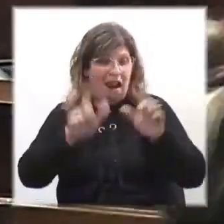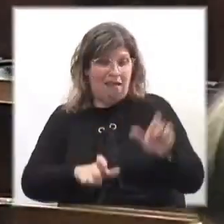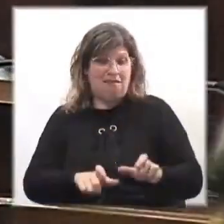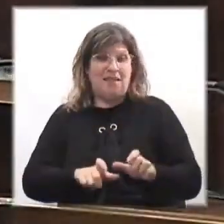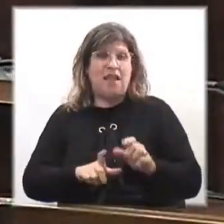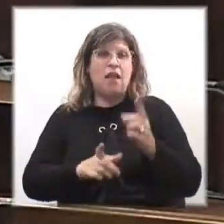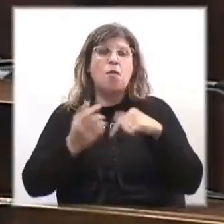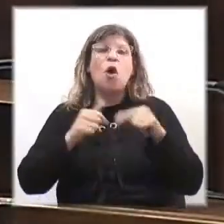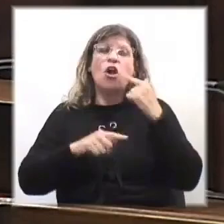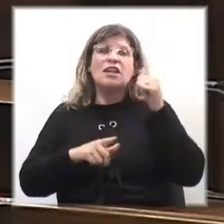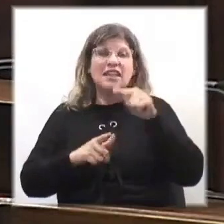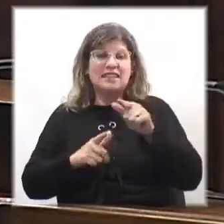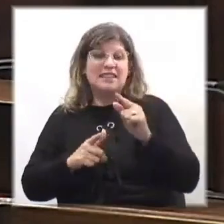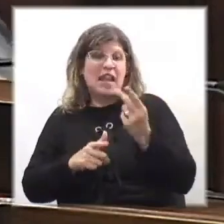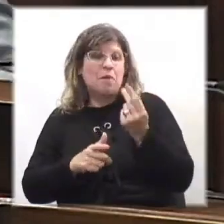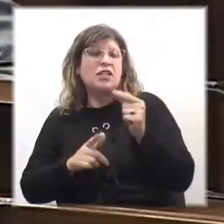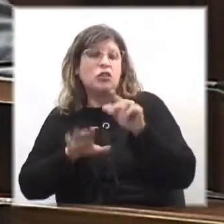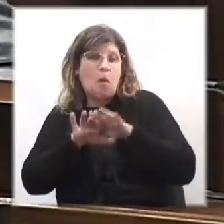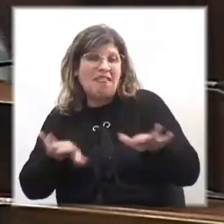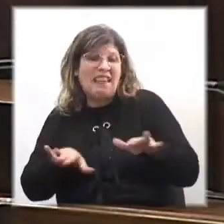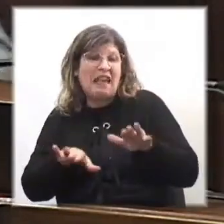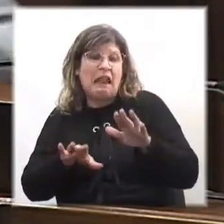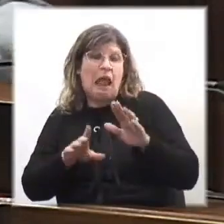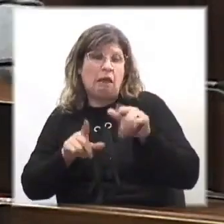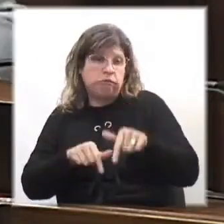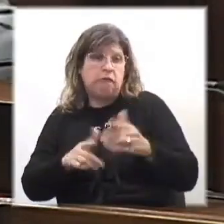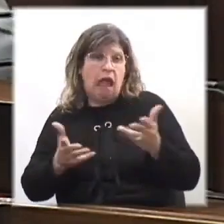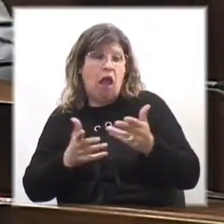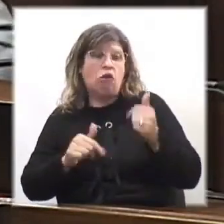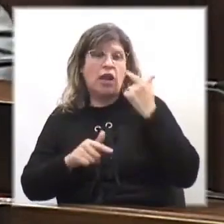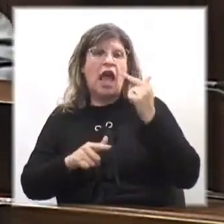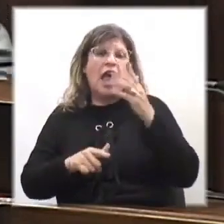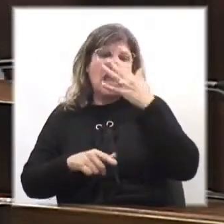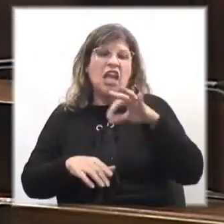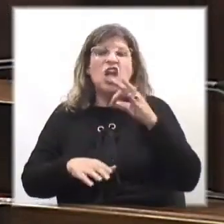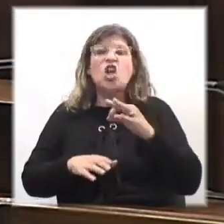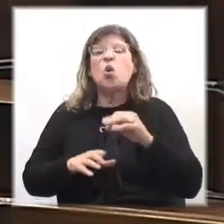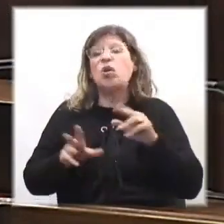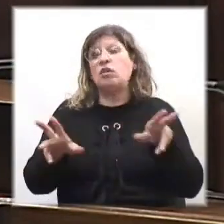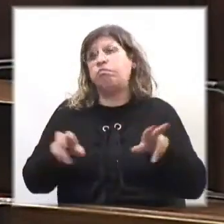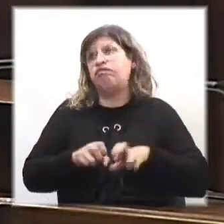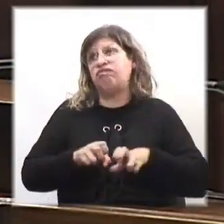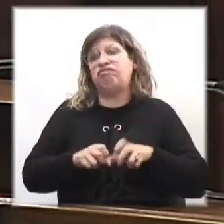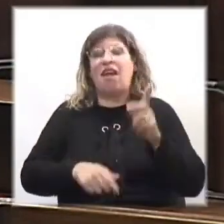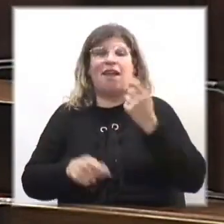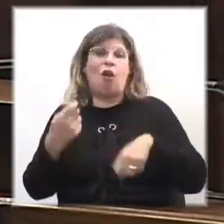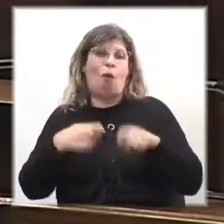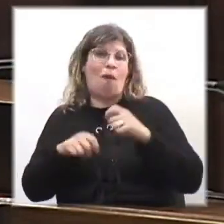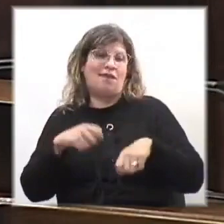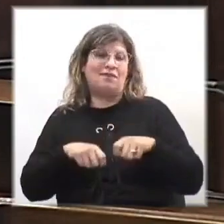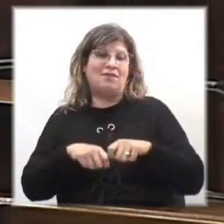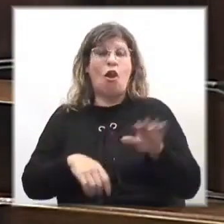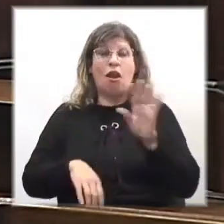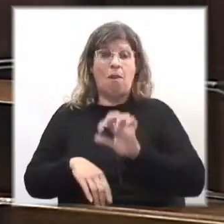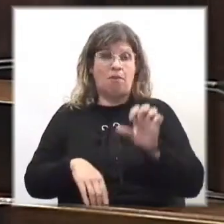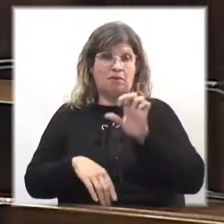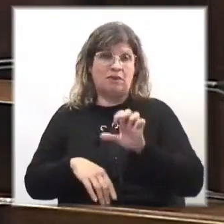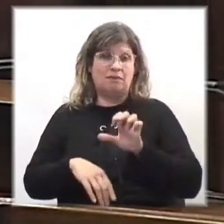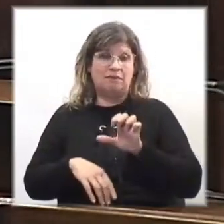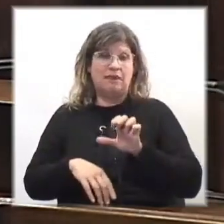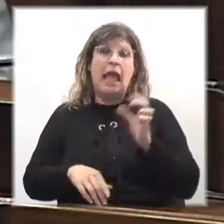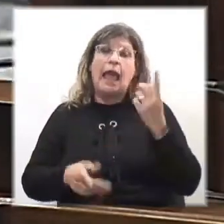precio en góndola se mantiene como está el único que va a ganar va a ser el comercio va a ser la empresa